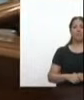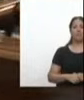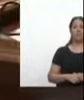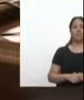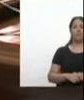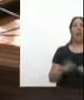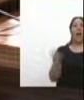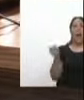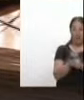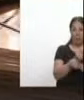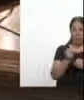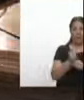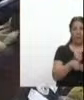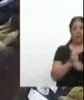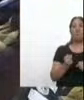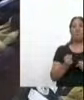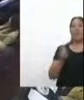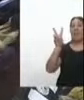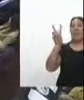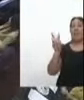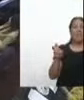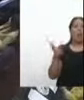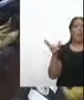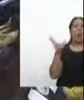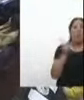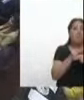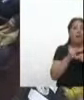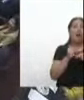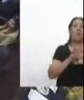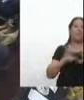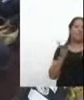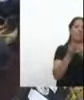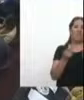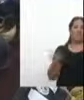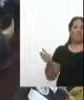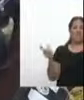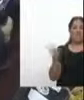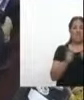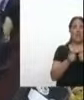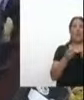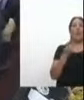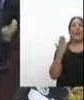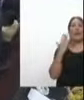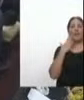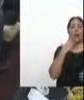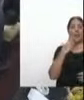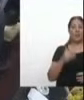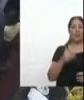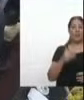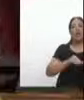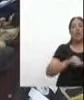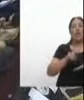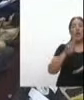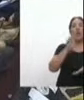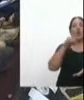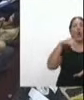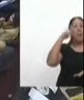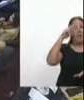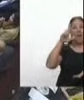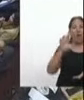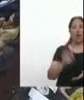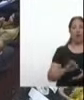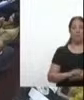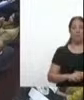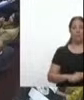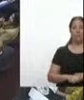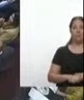Ahora lo vamos a poner. Contar y tiene que ver justamente con lo que fue hoy esta votación a mano alzada en la Cámara